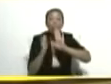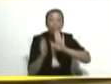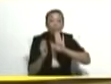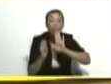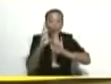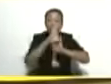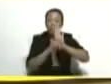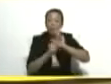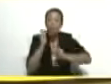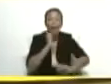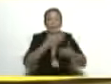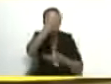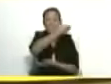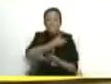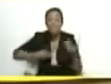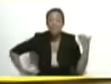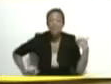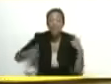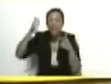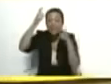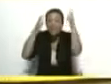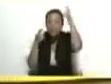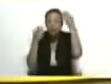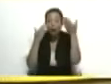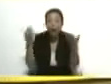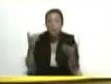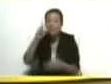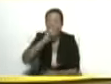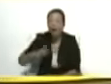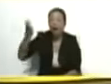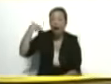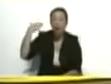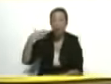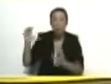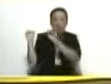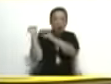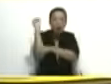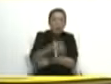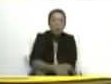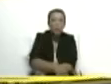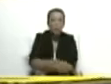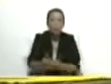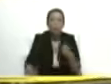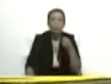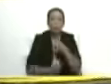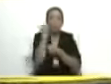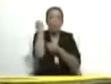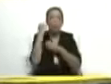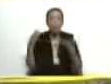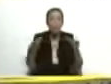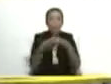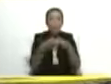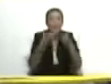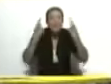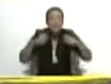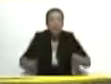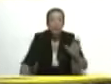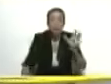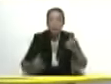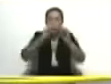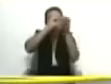para defender al presidente constitucional Hugo Chávez, para derrotar los golpes de Estado, intentos de